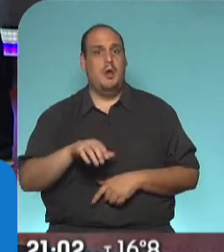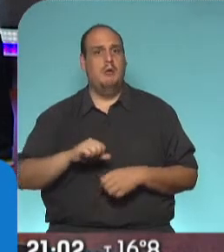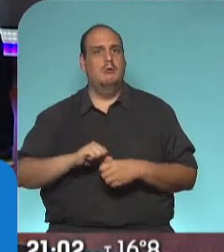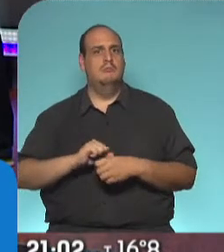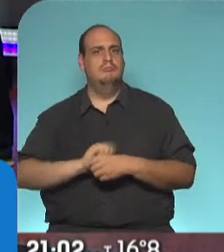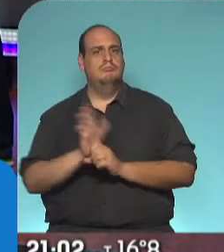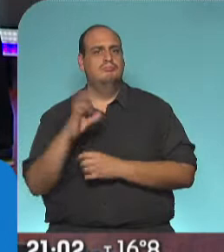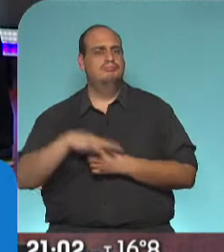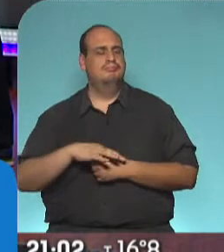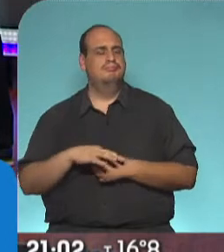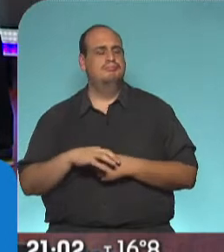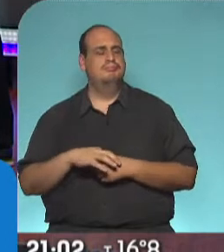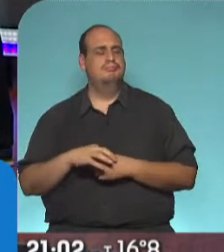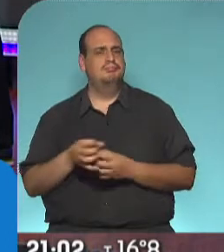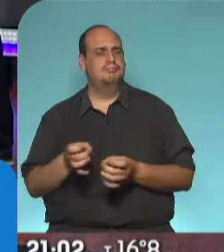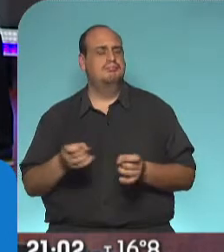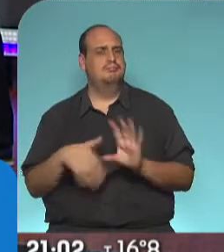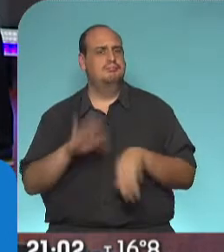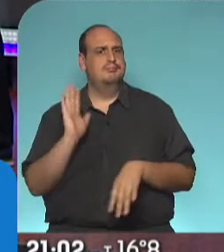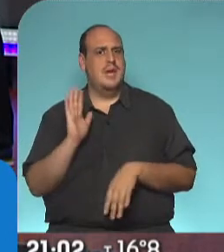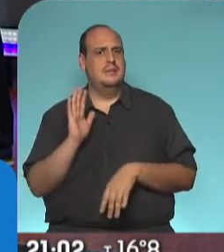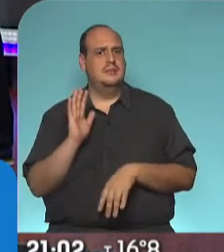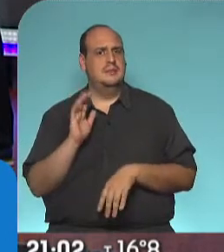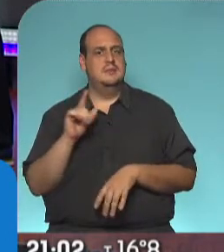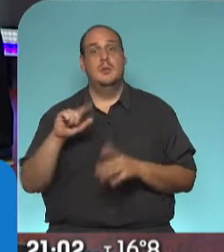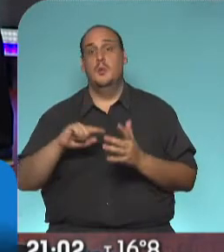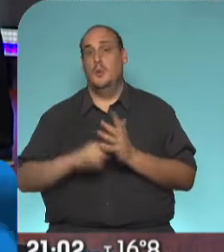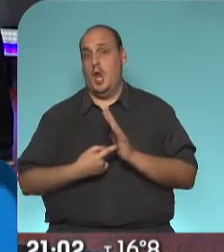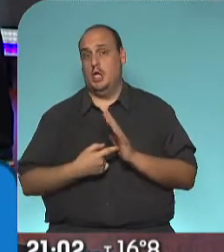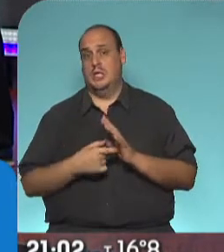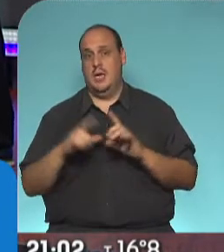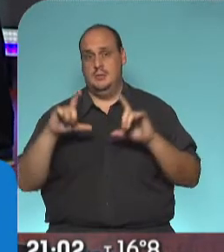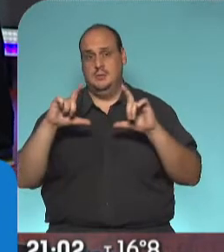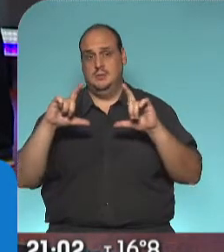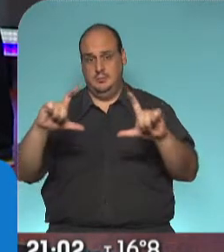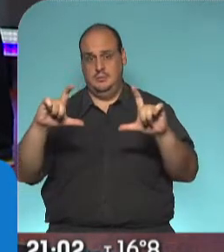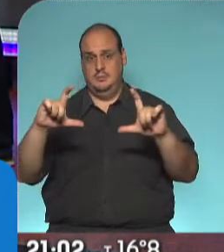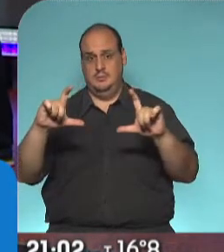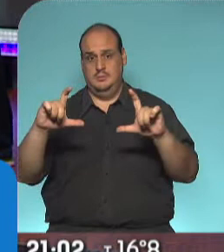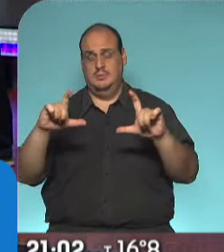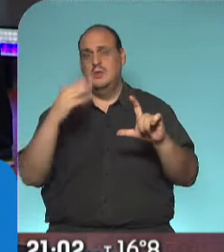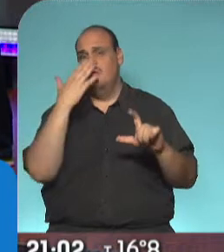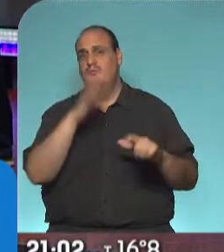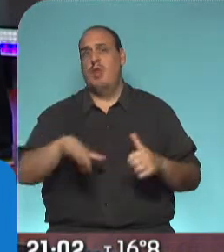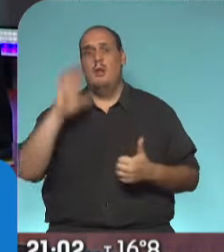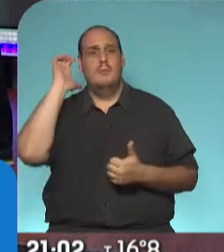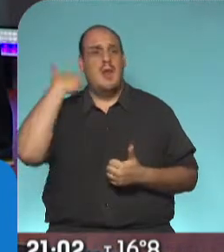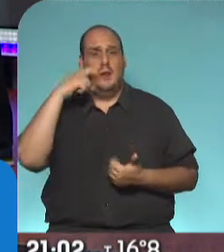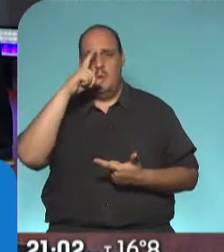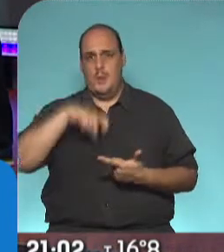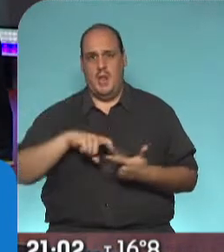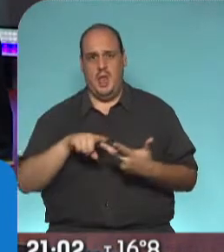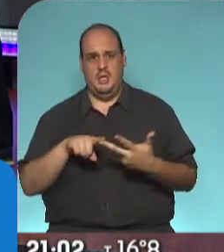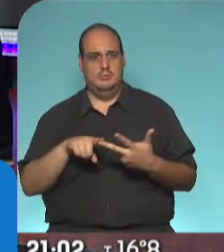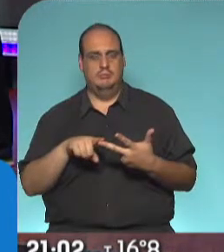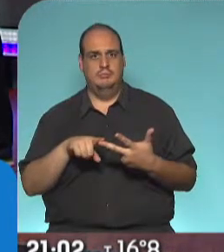tiene en la capital federal. Este es el mapa de la Ciudad Autónoma de Buenos Aires por casos absolutos. Sí, y fíjate, donde Flores, Palermo y Belgrano.